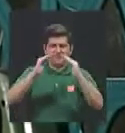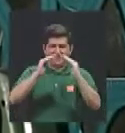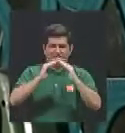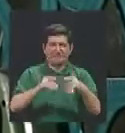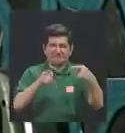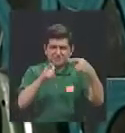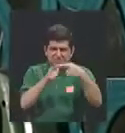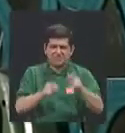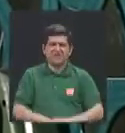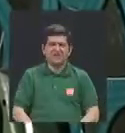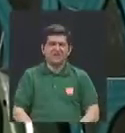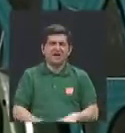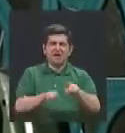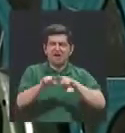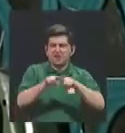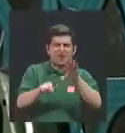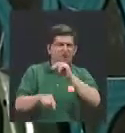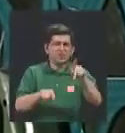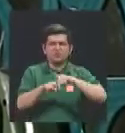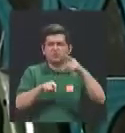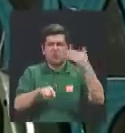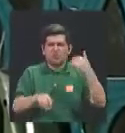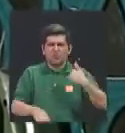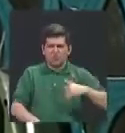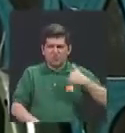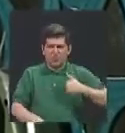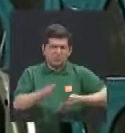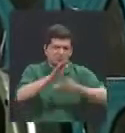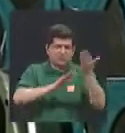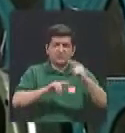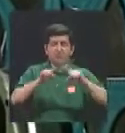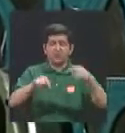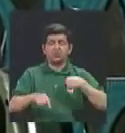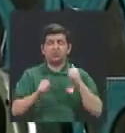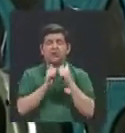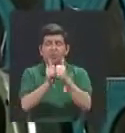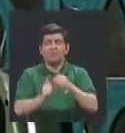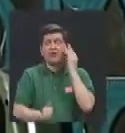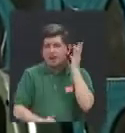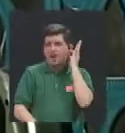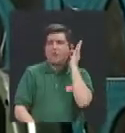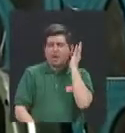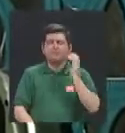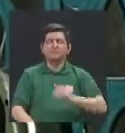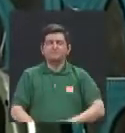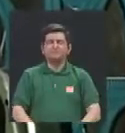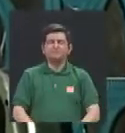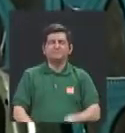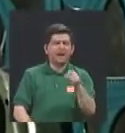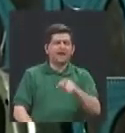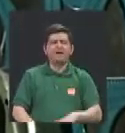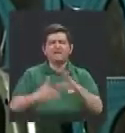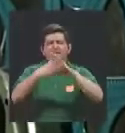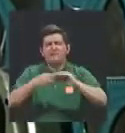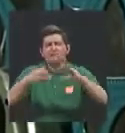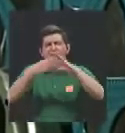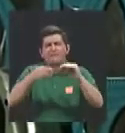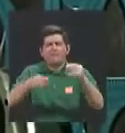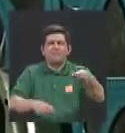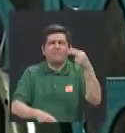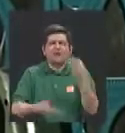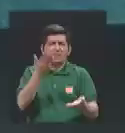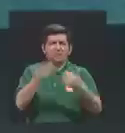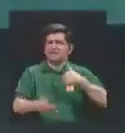ahí. Mis otros hermanos o los otros primos se iban. Yo sí me quedaba con ella. Me